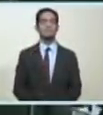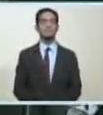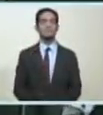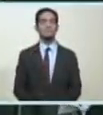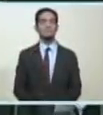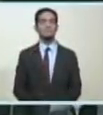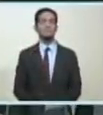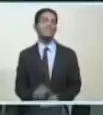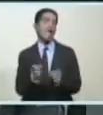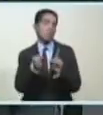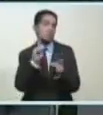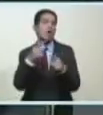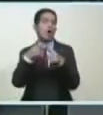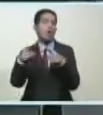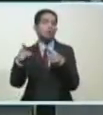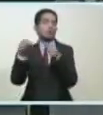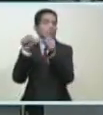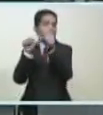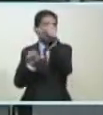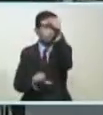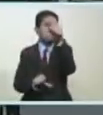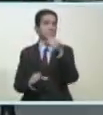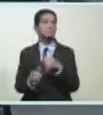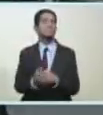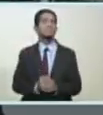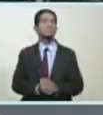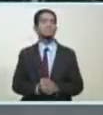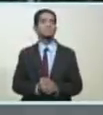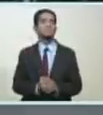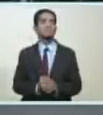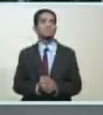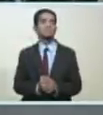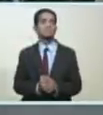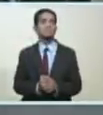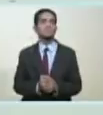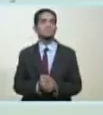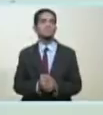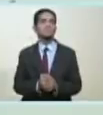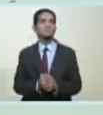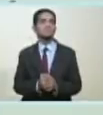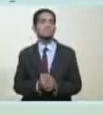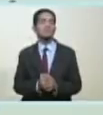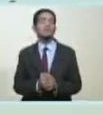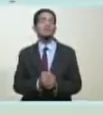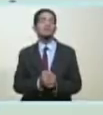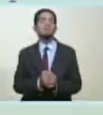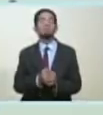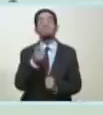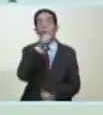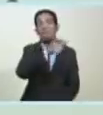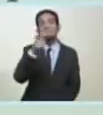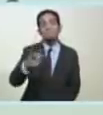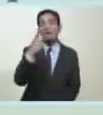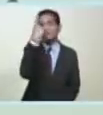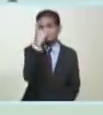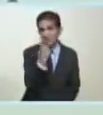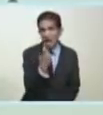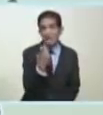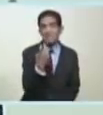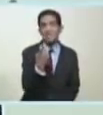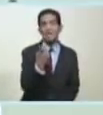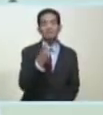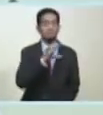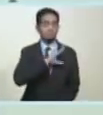y algunas otras encuestas no públicas que manejan sectores diplomáticos muy serios representados en